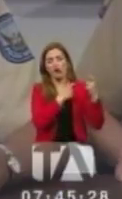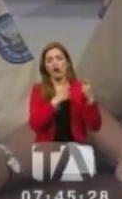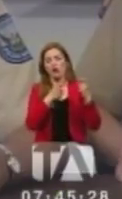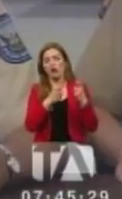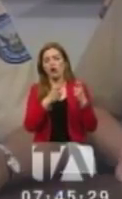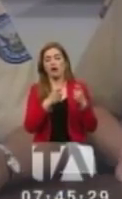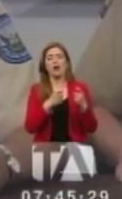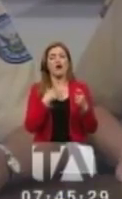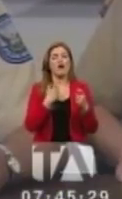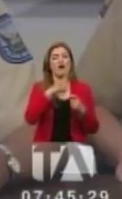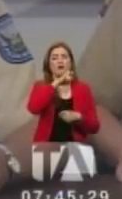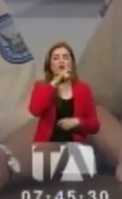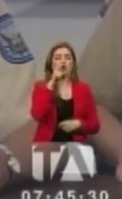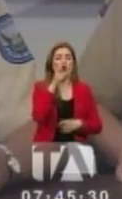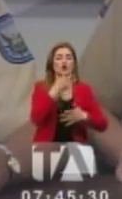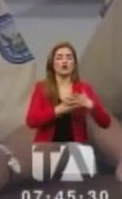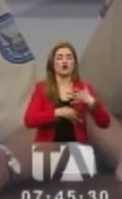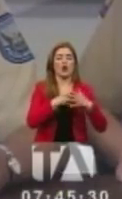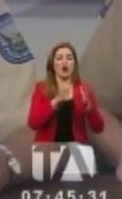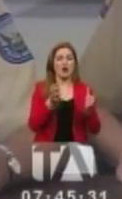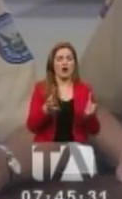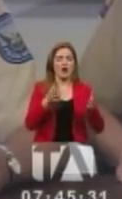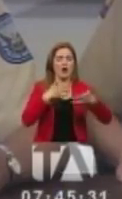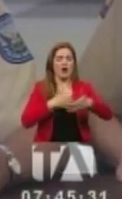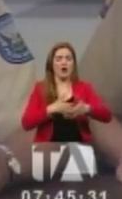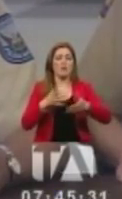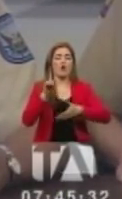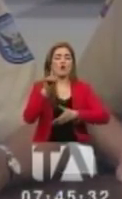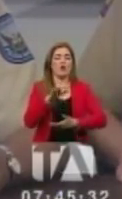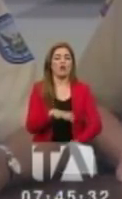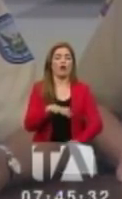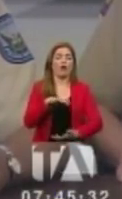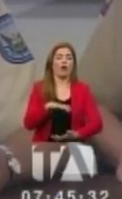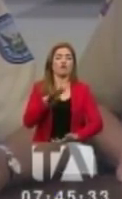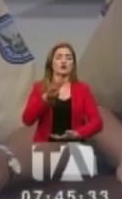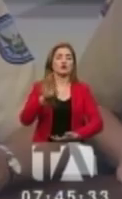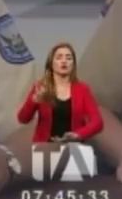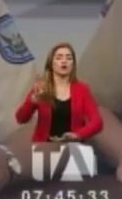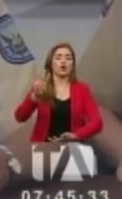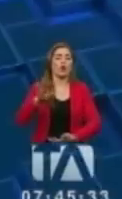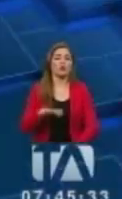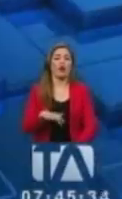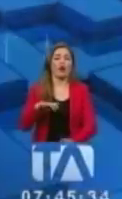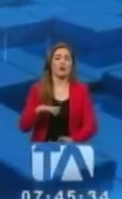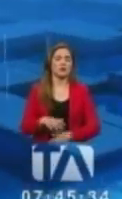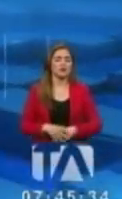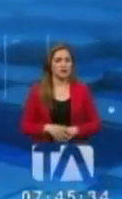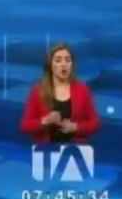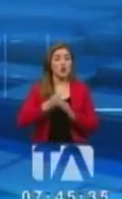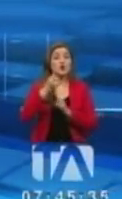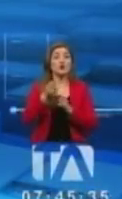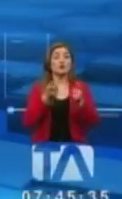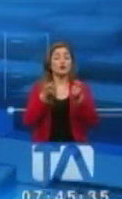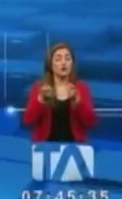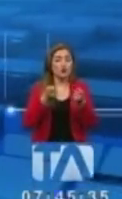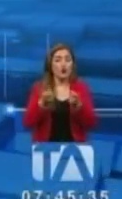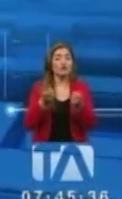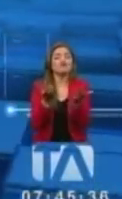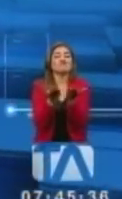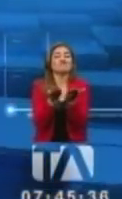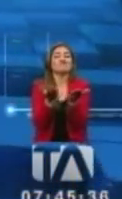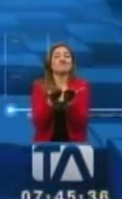con un total de ladrillo de droga de una tonelada en 474 kilos y con un último operativo